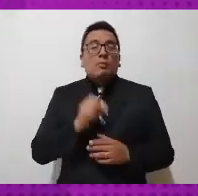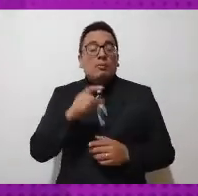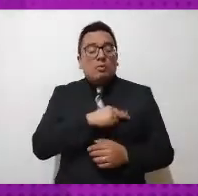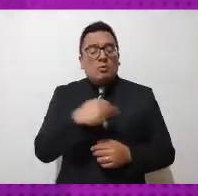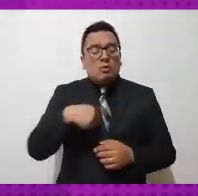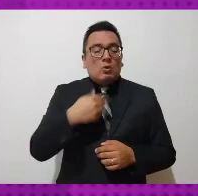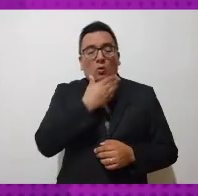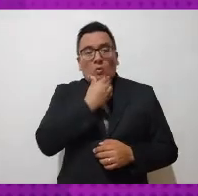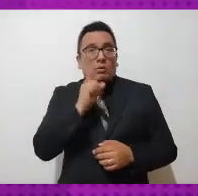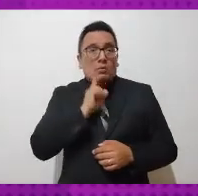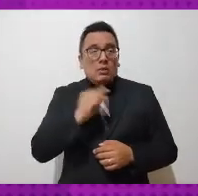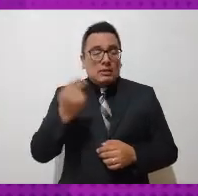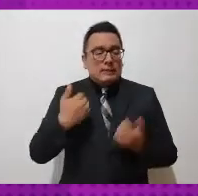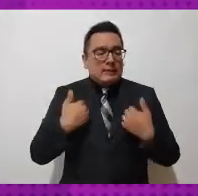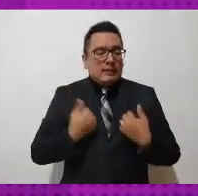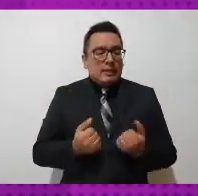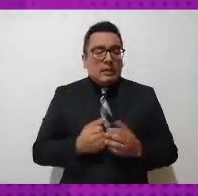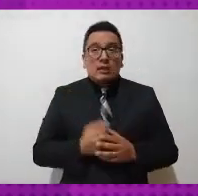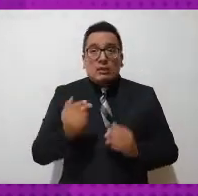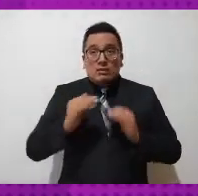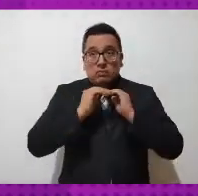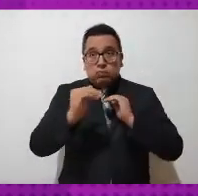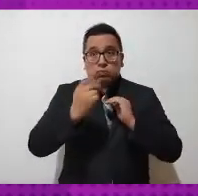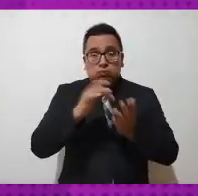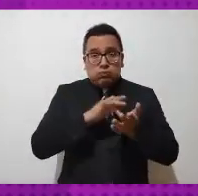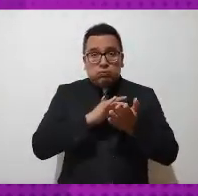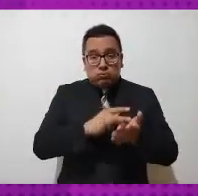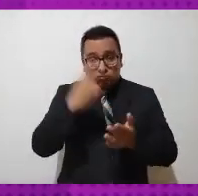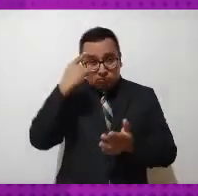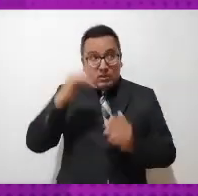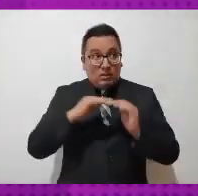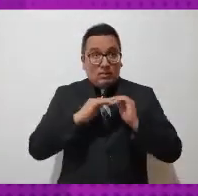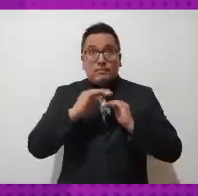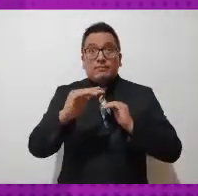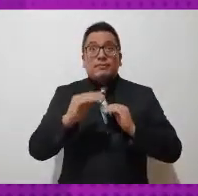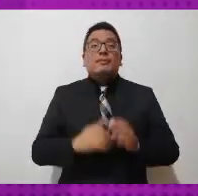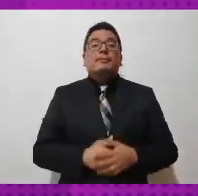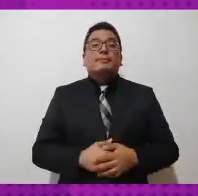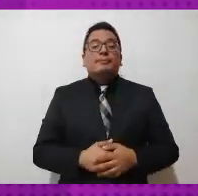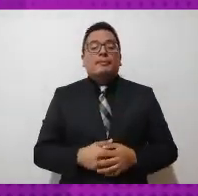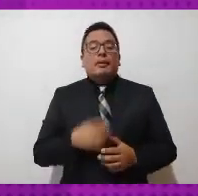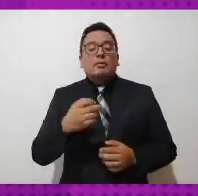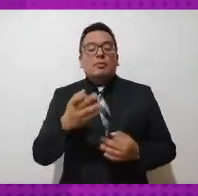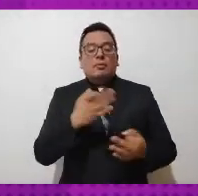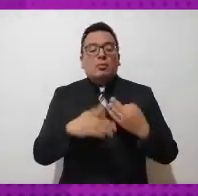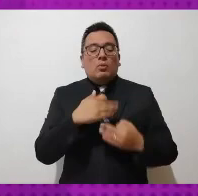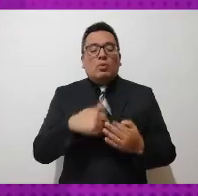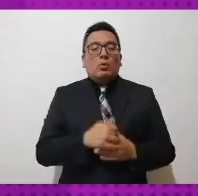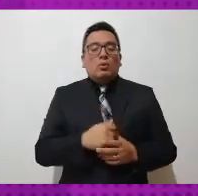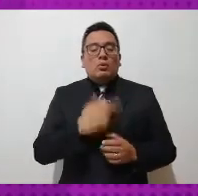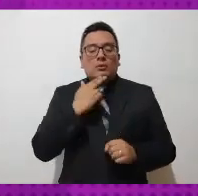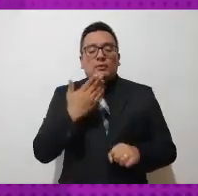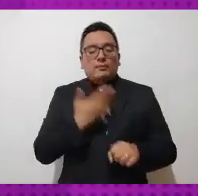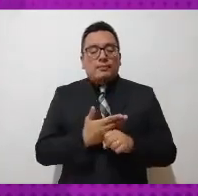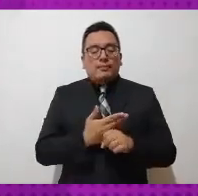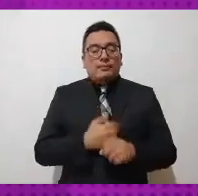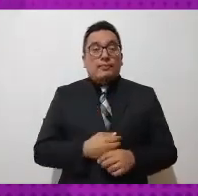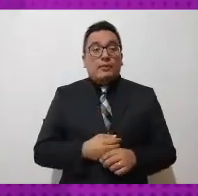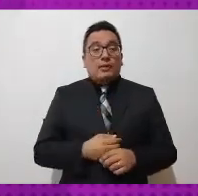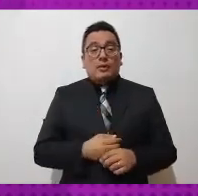conscientes, tanto hombres como mujeres, de que la paridad es la plataforma para impulsar un nuevo equilibrio social, en el que todas y todos asumimos las